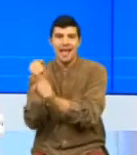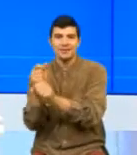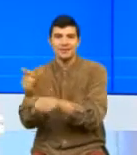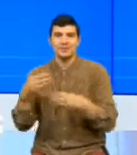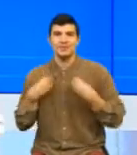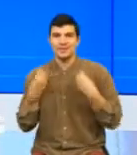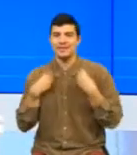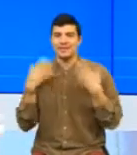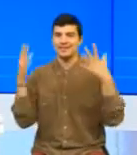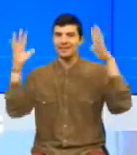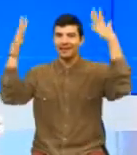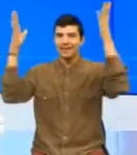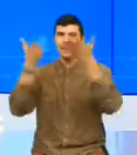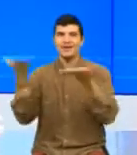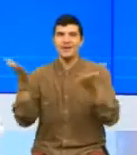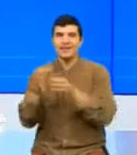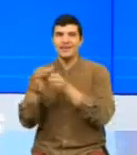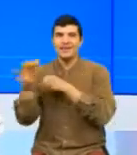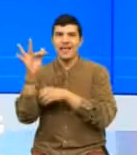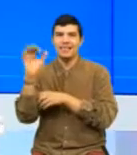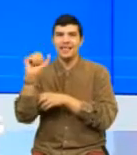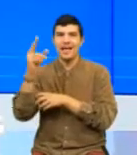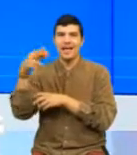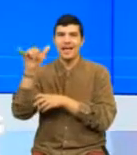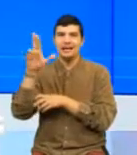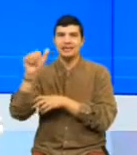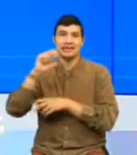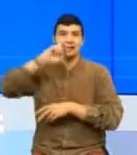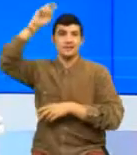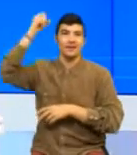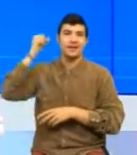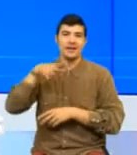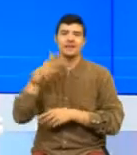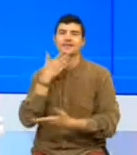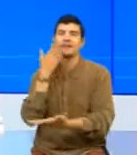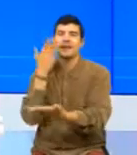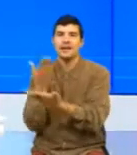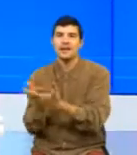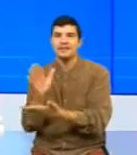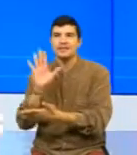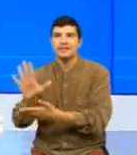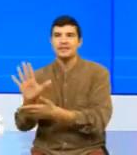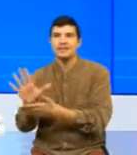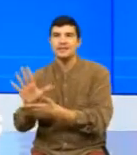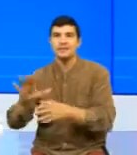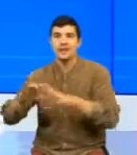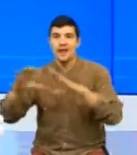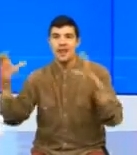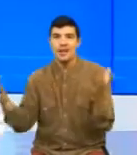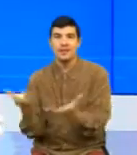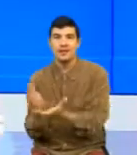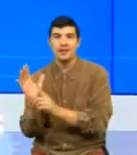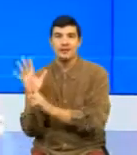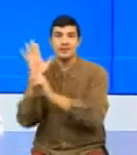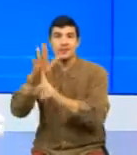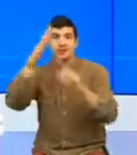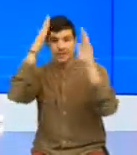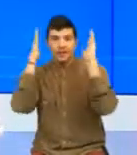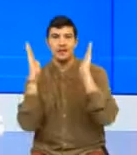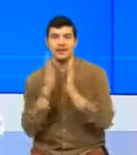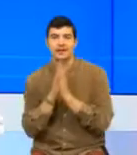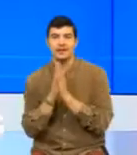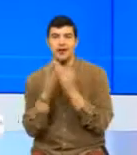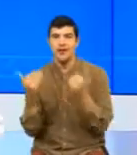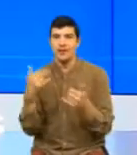Cáchira, en norte de Santander, donde la población le agradece por haber encontrado la piedra donde se reveló la Virgen patrona de la población. Esta